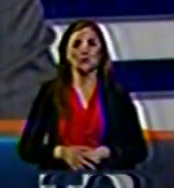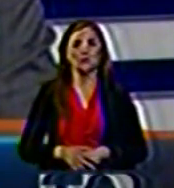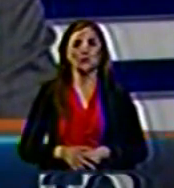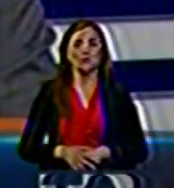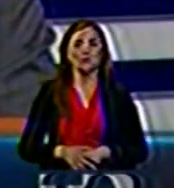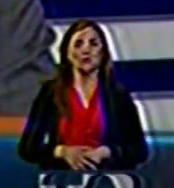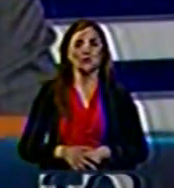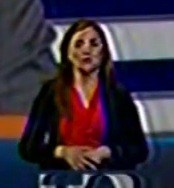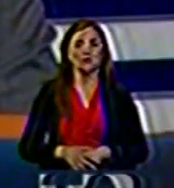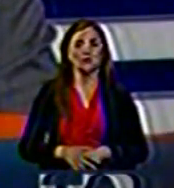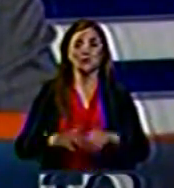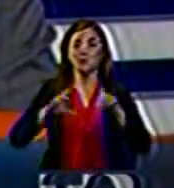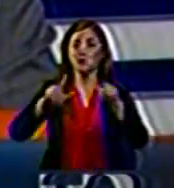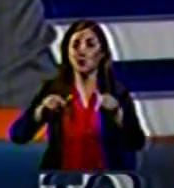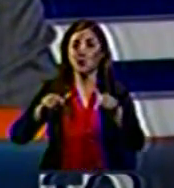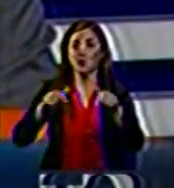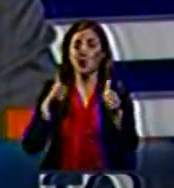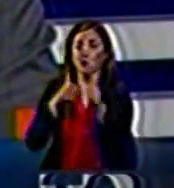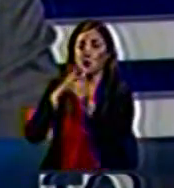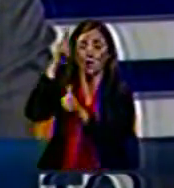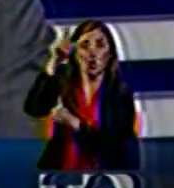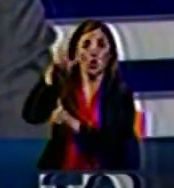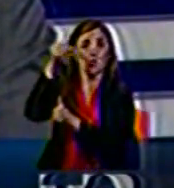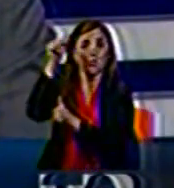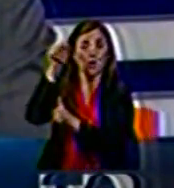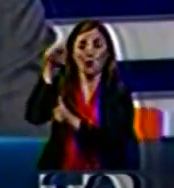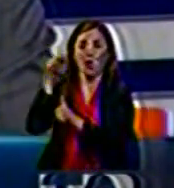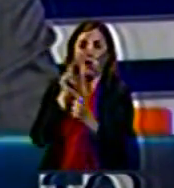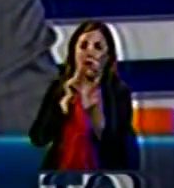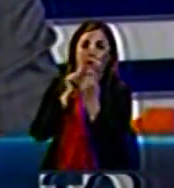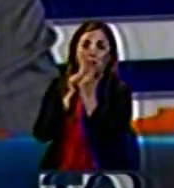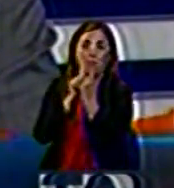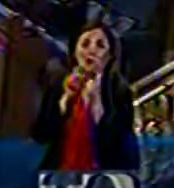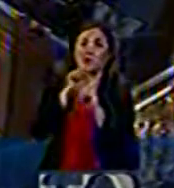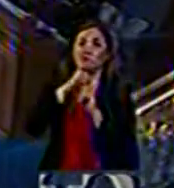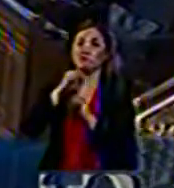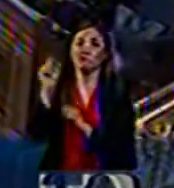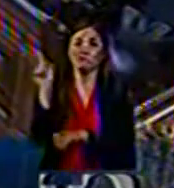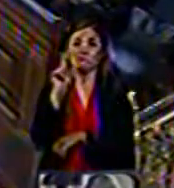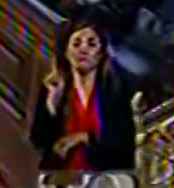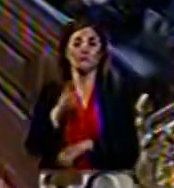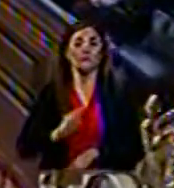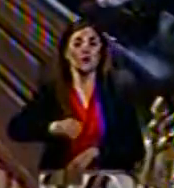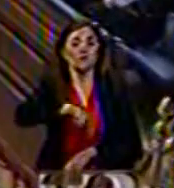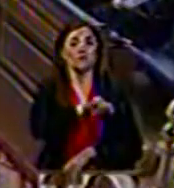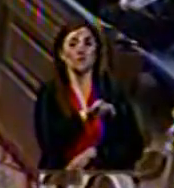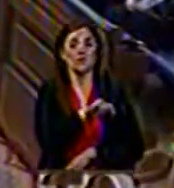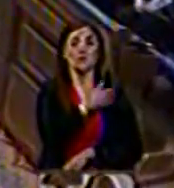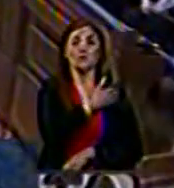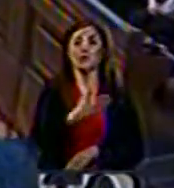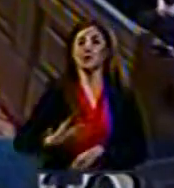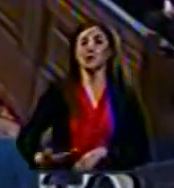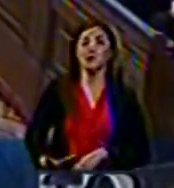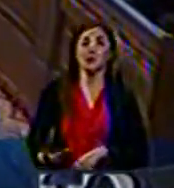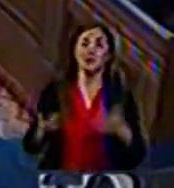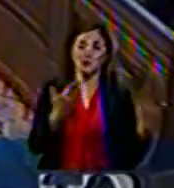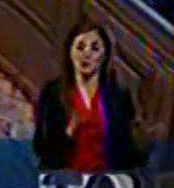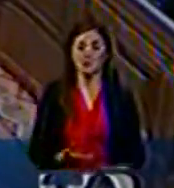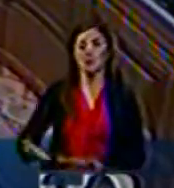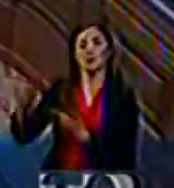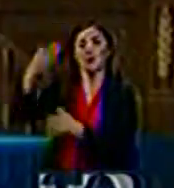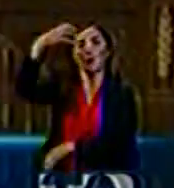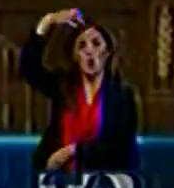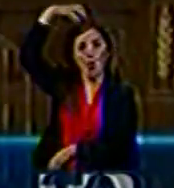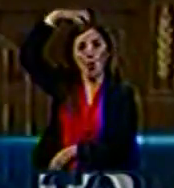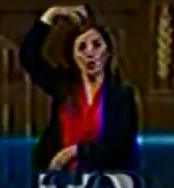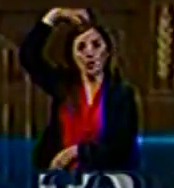el gobierno británico, porque la situación todavía no amerita. En España, el presidente Moreno será recibido por el